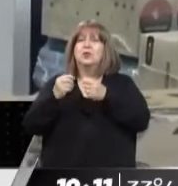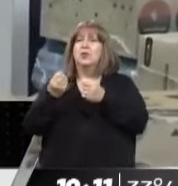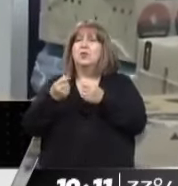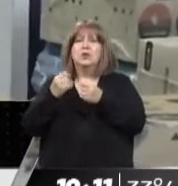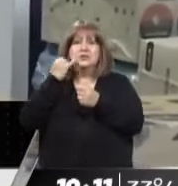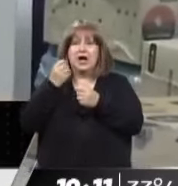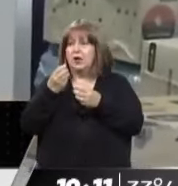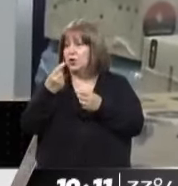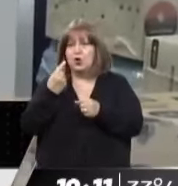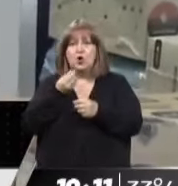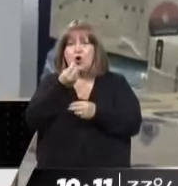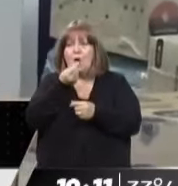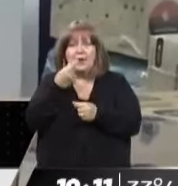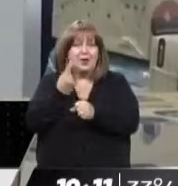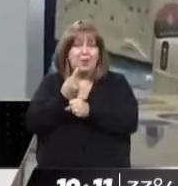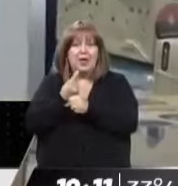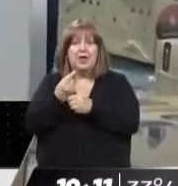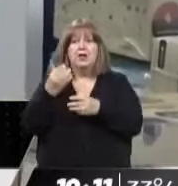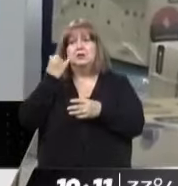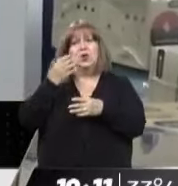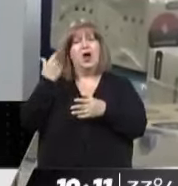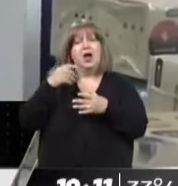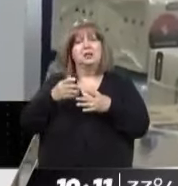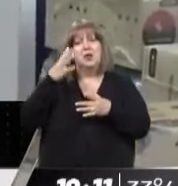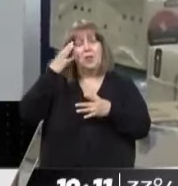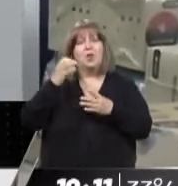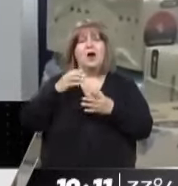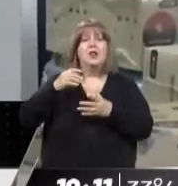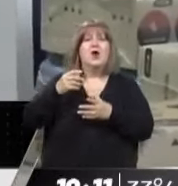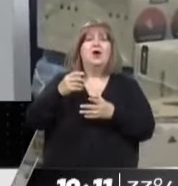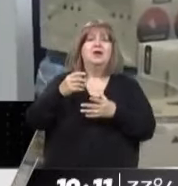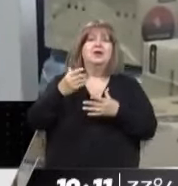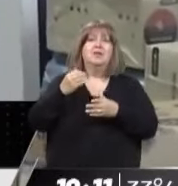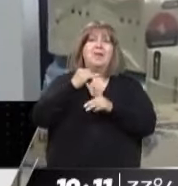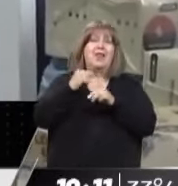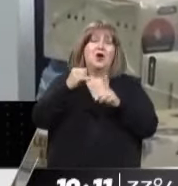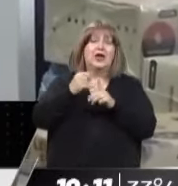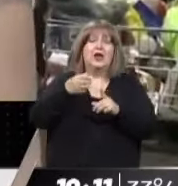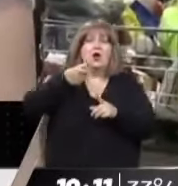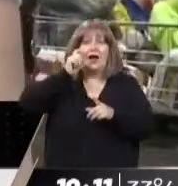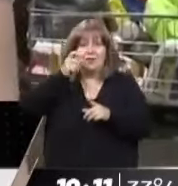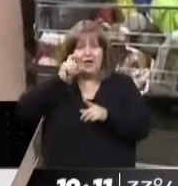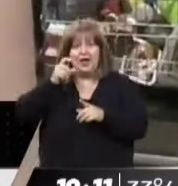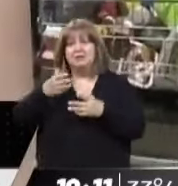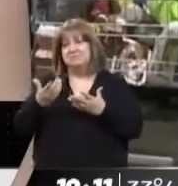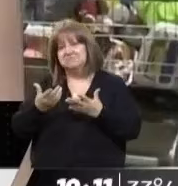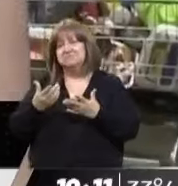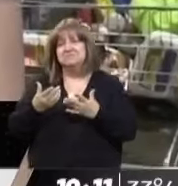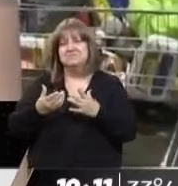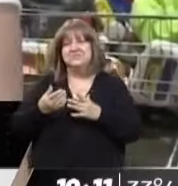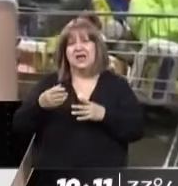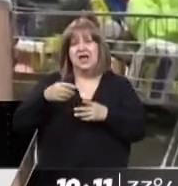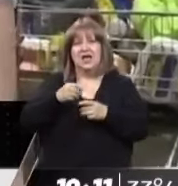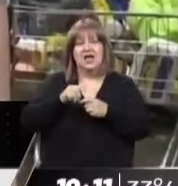Atún, cosas así. Antes llevaba un kilo de café, ahora llevo medio kilo. No hemos mirado los precios